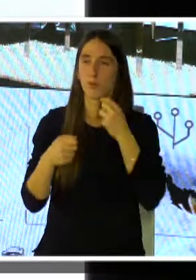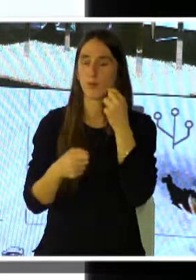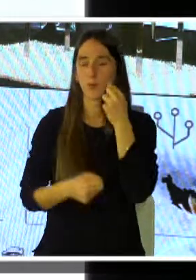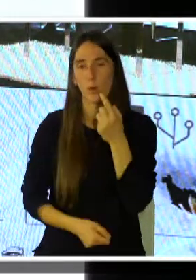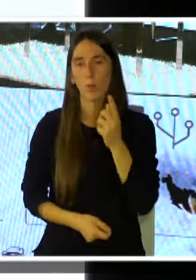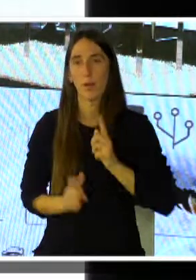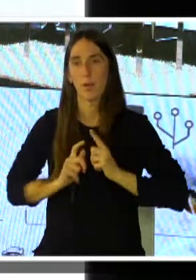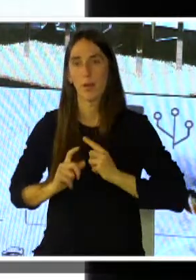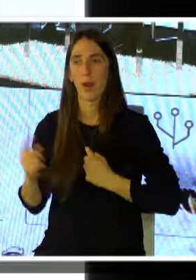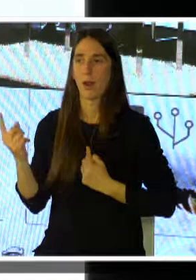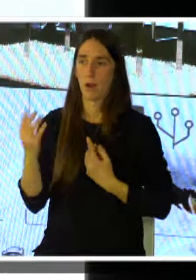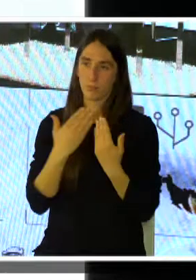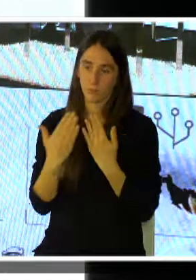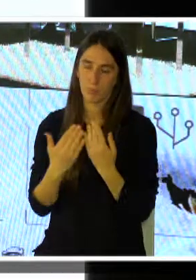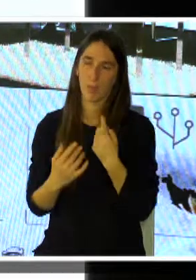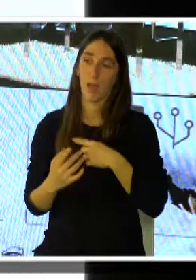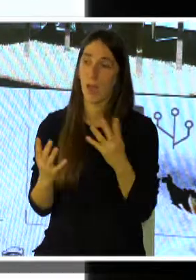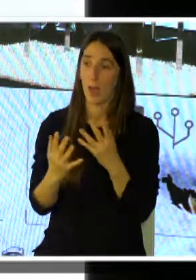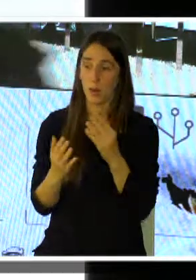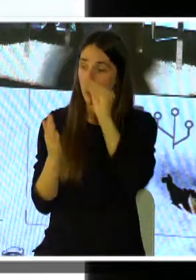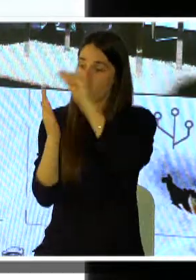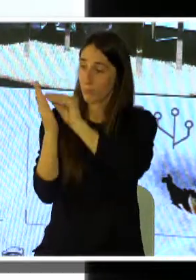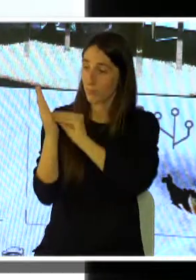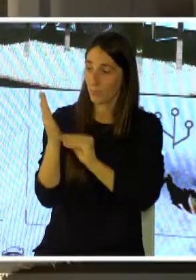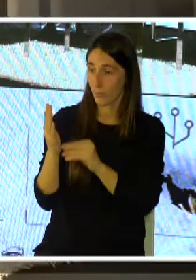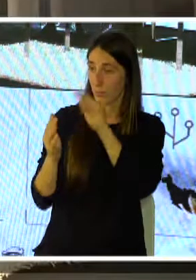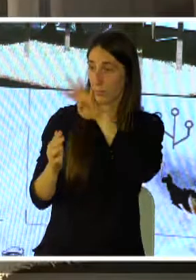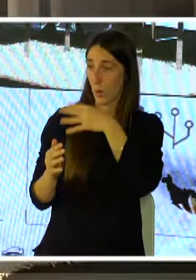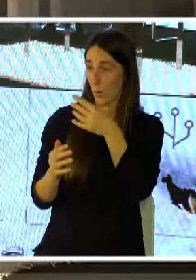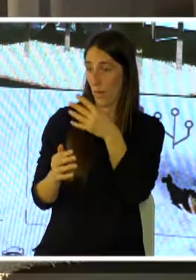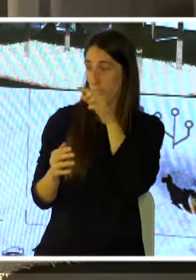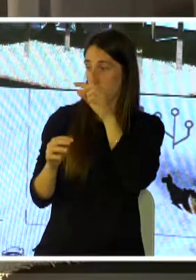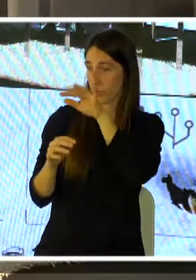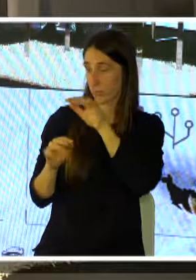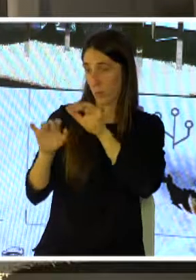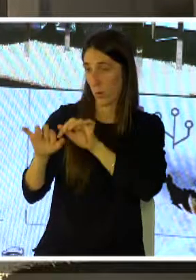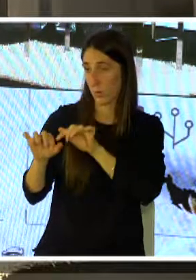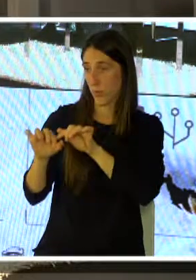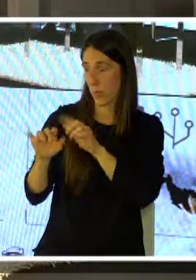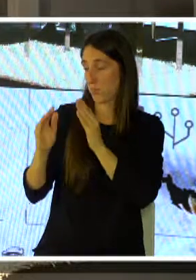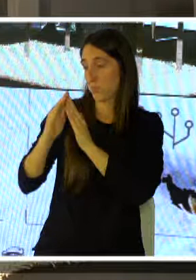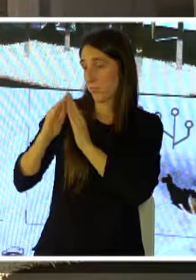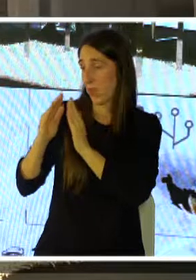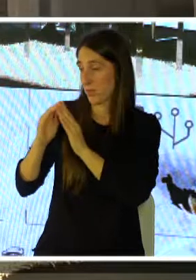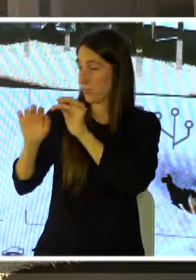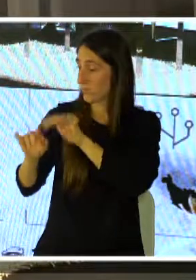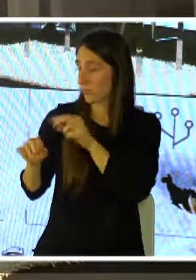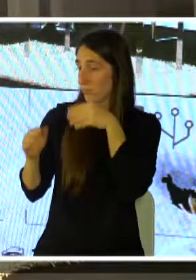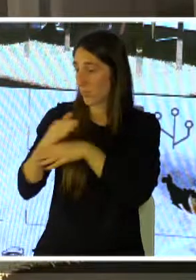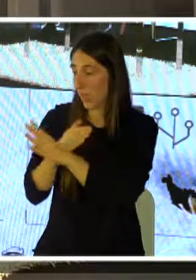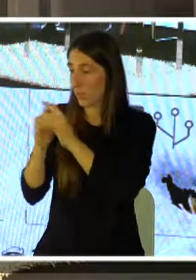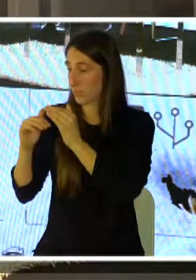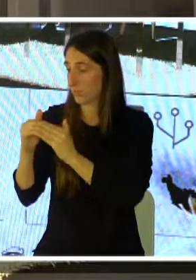atendieran. Ahora se pueden agendar desde la comodidad de su hogar, viendo cuándo es la mejor forma para hacerlo, y